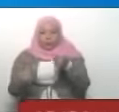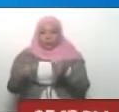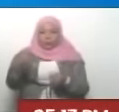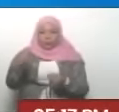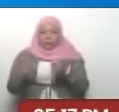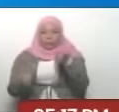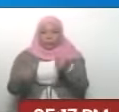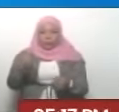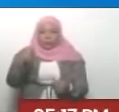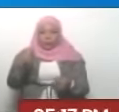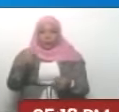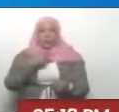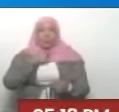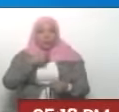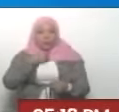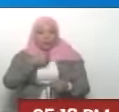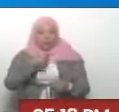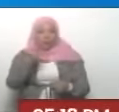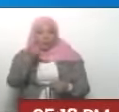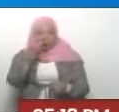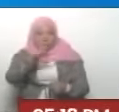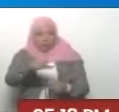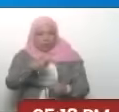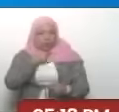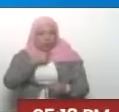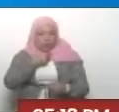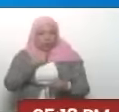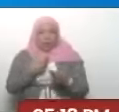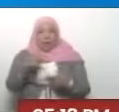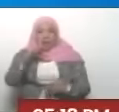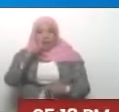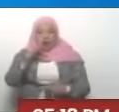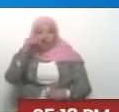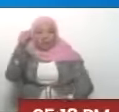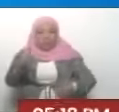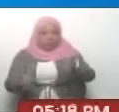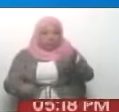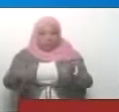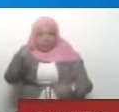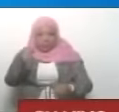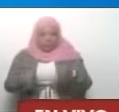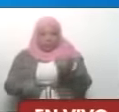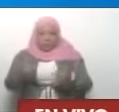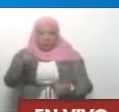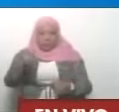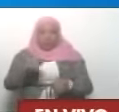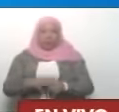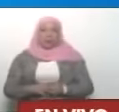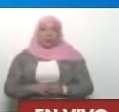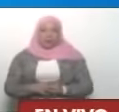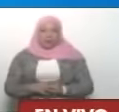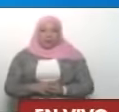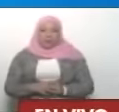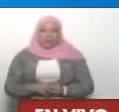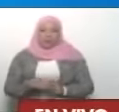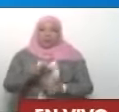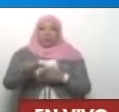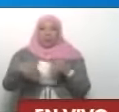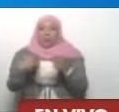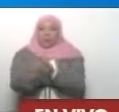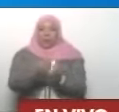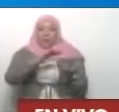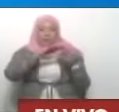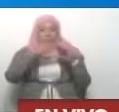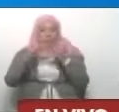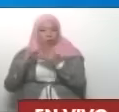Está pegando Maduro en la vía. Y en cualquier momento Maduro en la vía llega ahí, hasta tu barrio, hasta tu